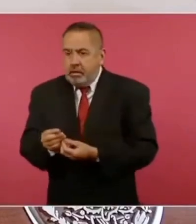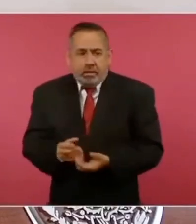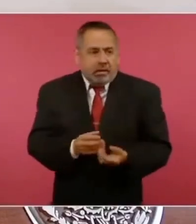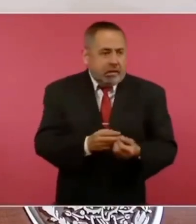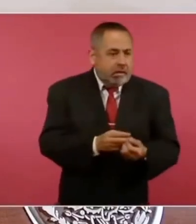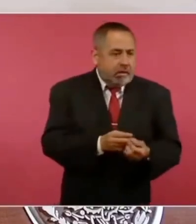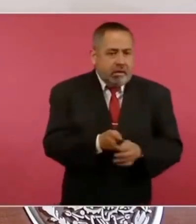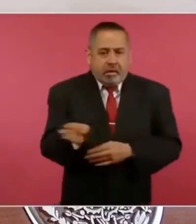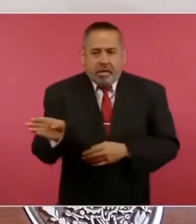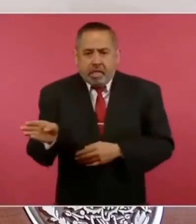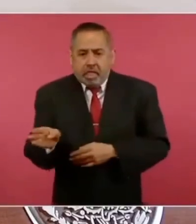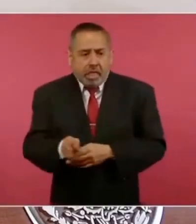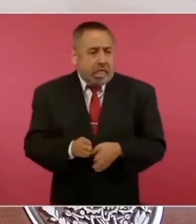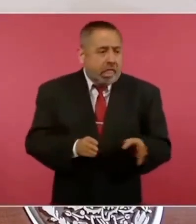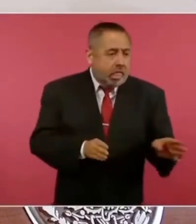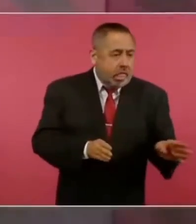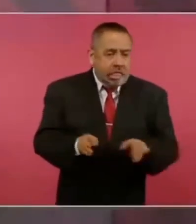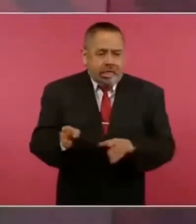zigzagueando.